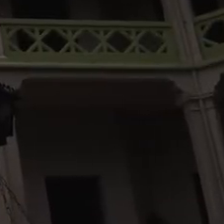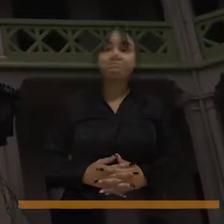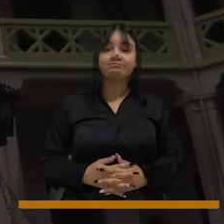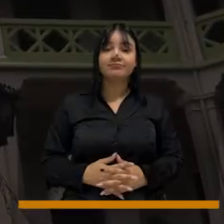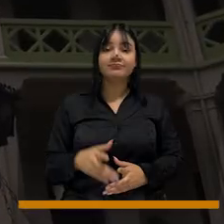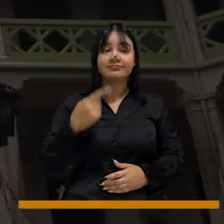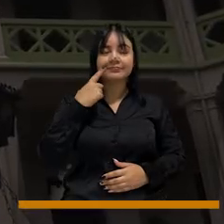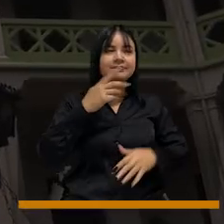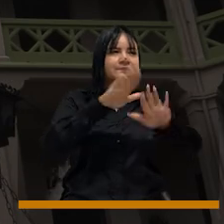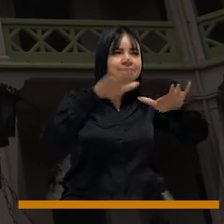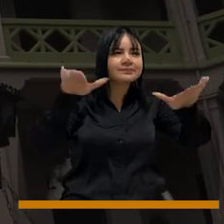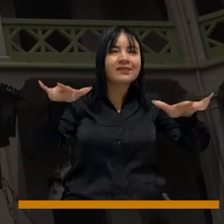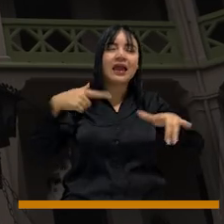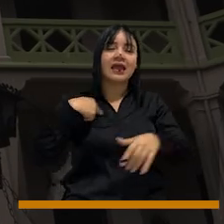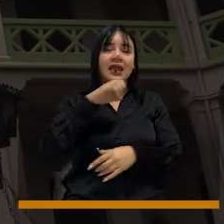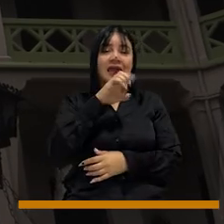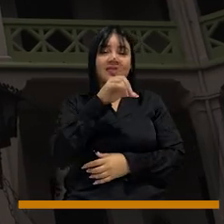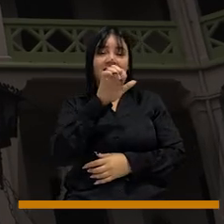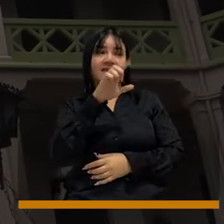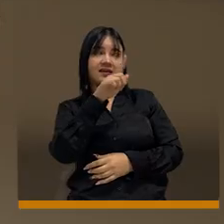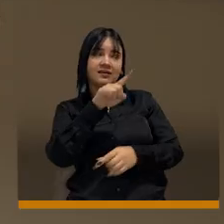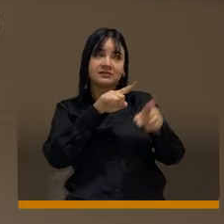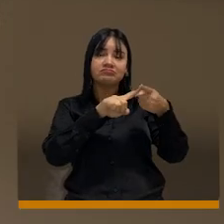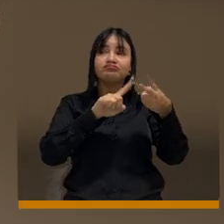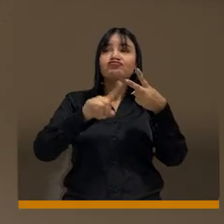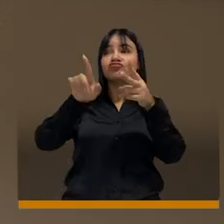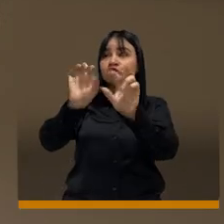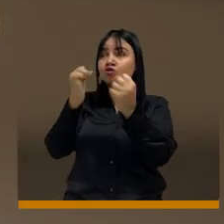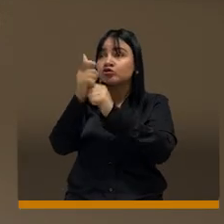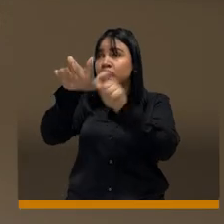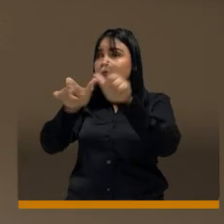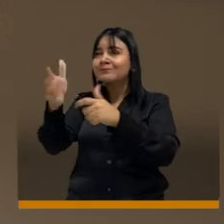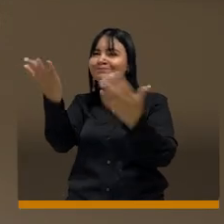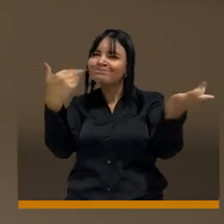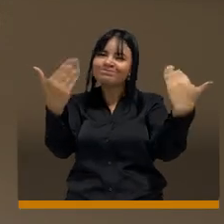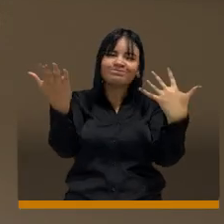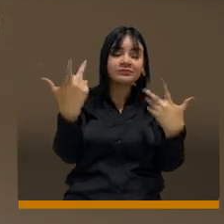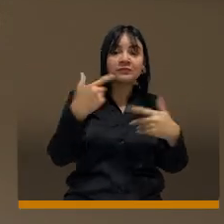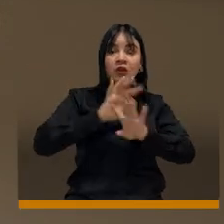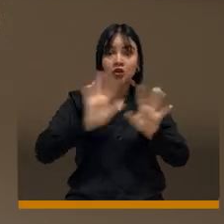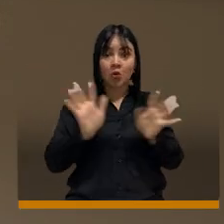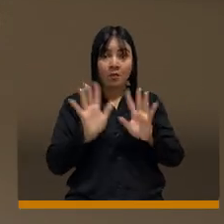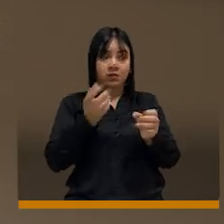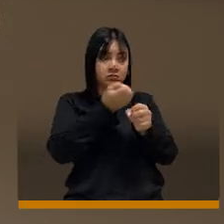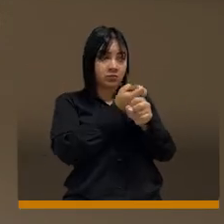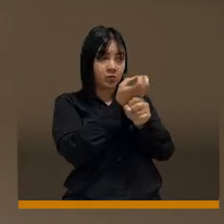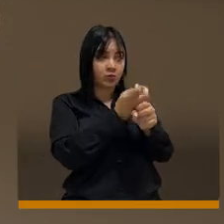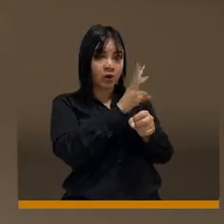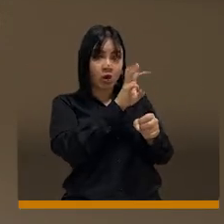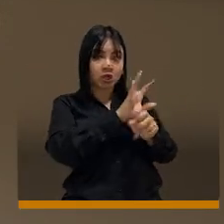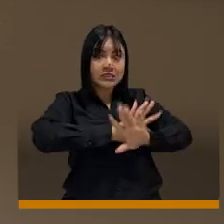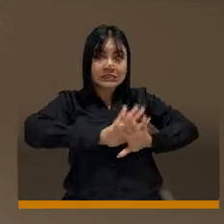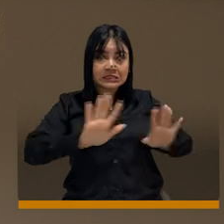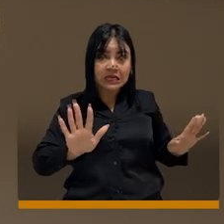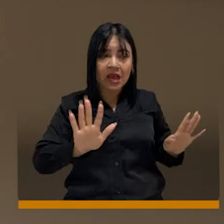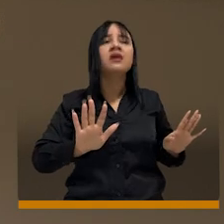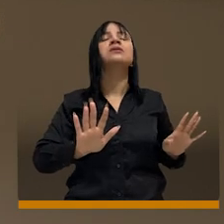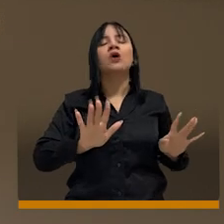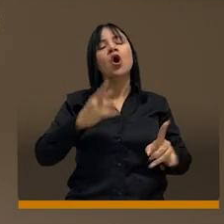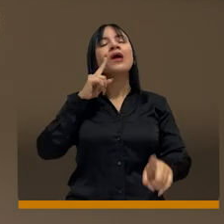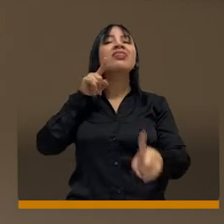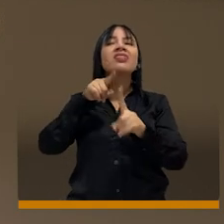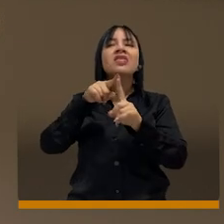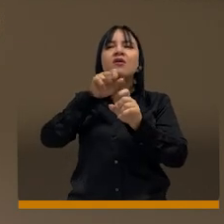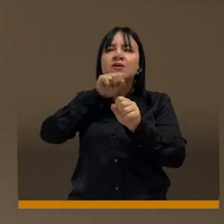familia hag un llamado a todos los sediles y concejales de nuestro distrito de Medellín para que este trabajo no se quede solo en la comuna 8